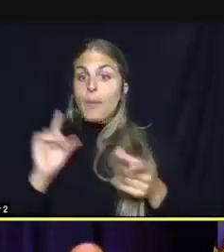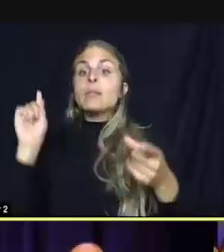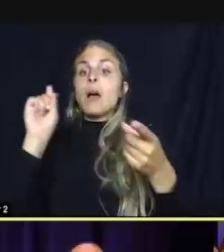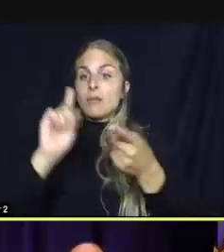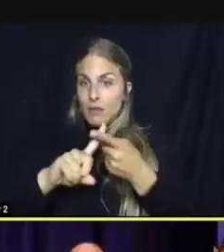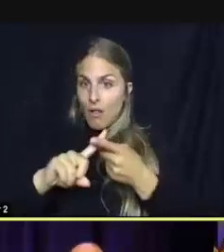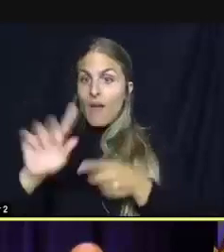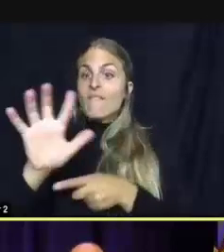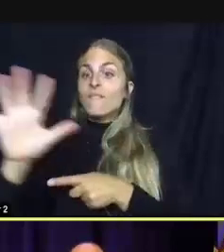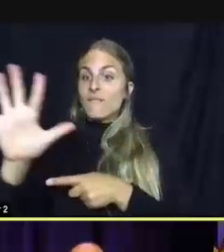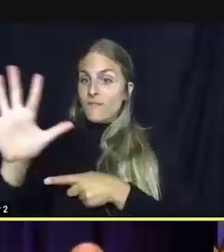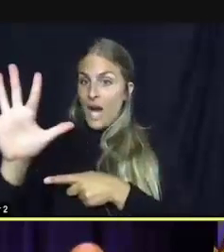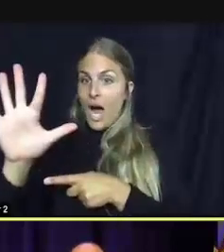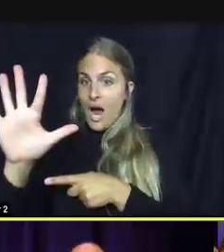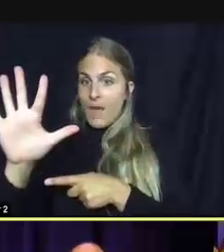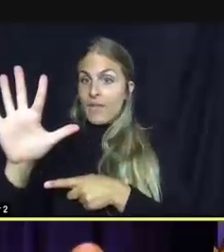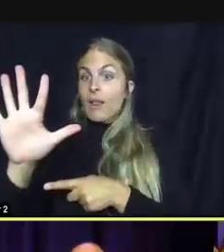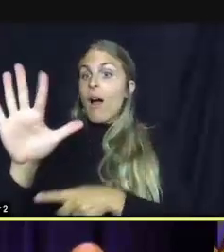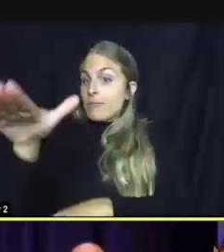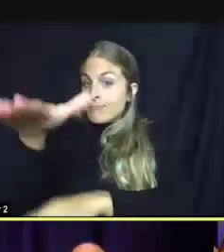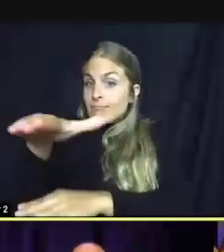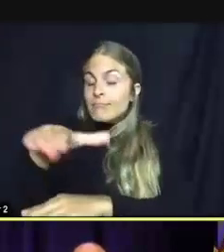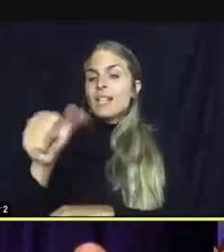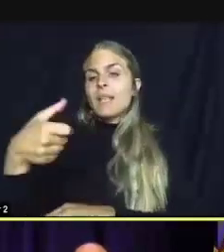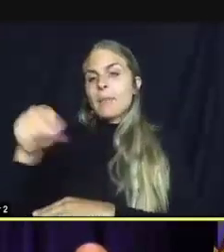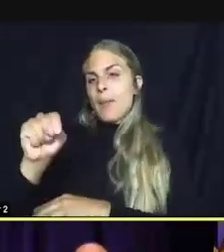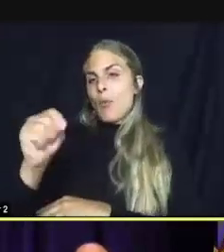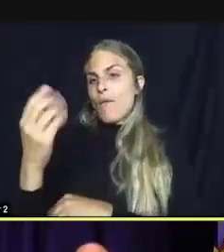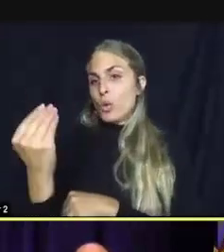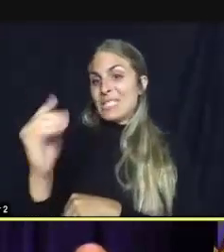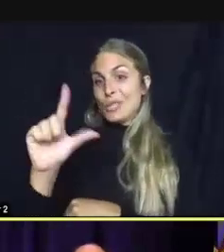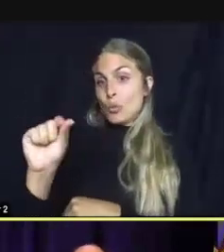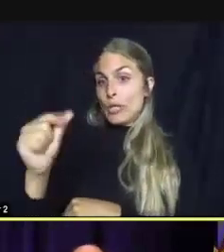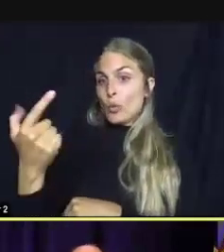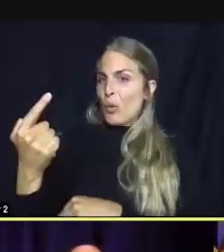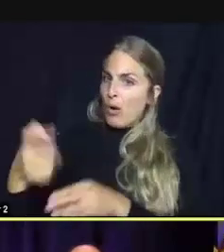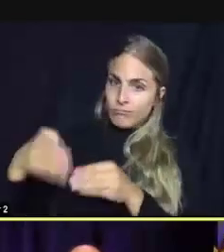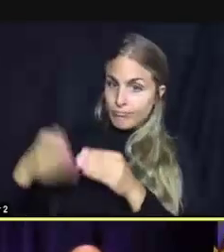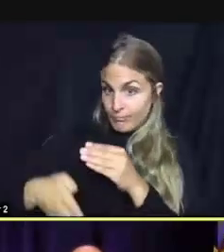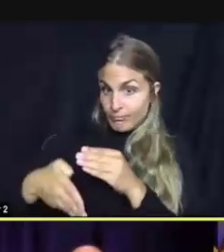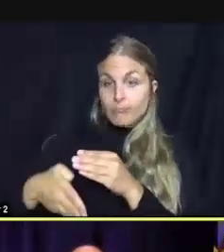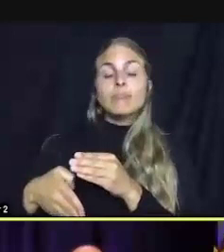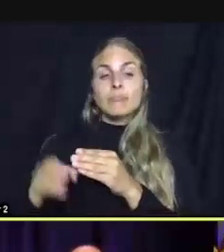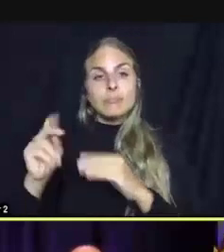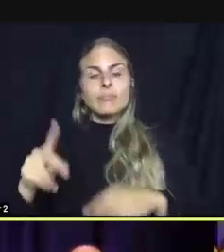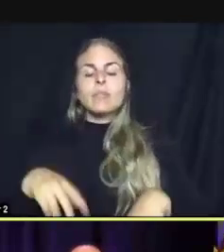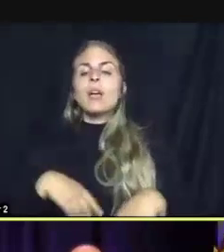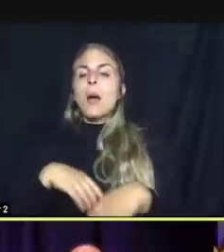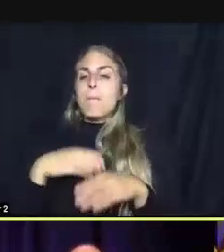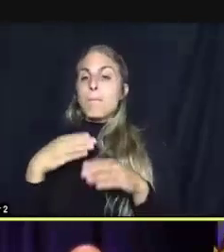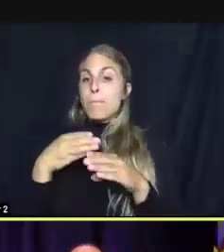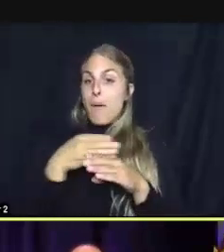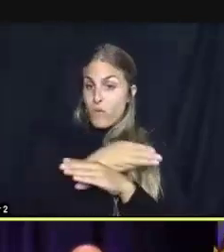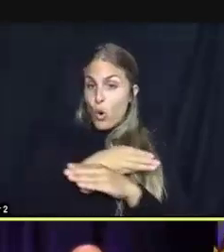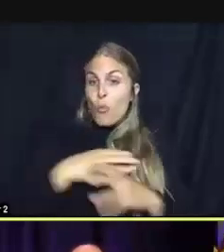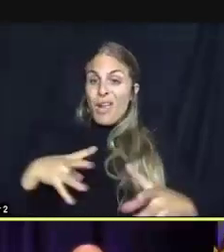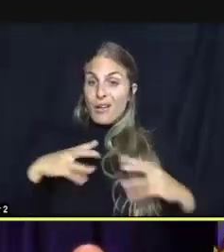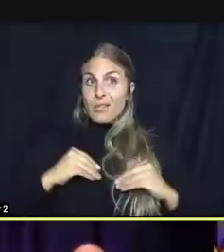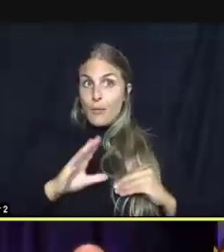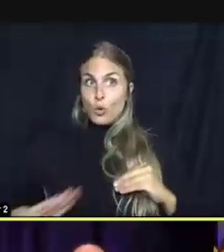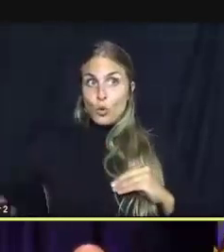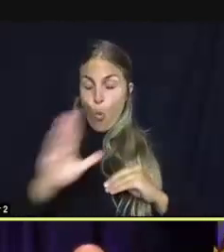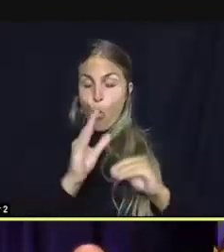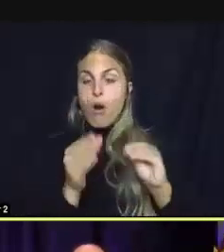de Carreteras aceptarán comentarios del público hasta las 17 horas el 14 de septiembre